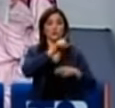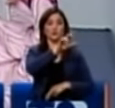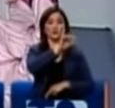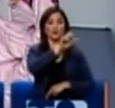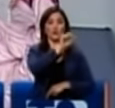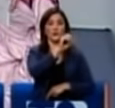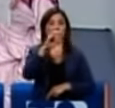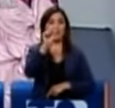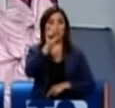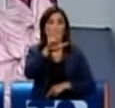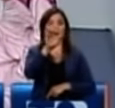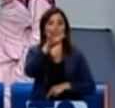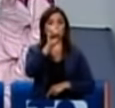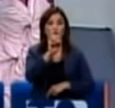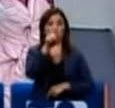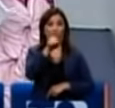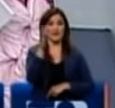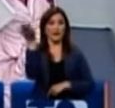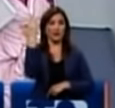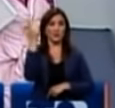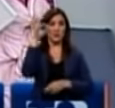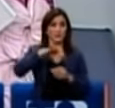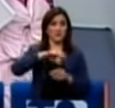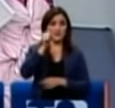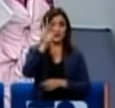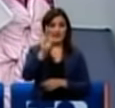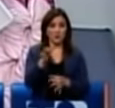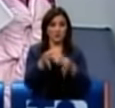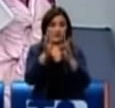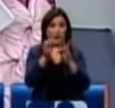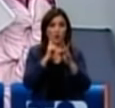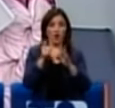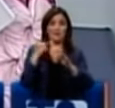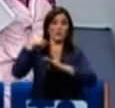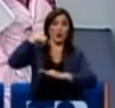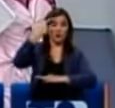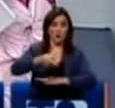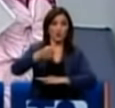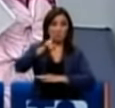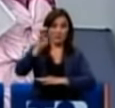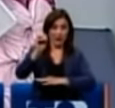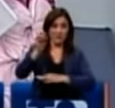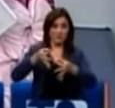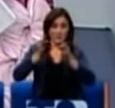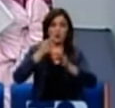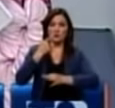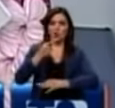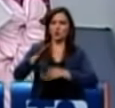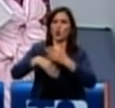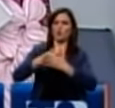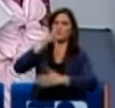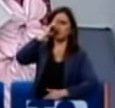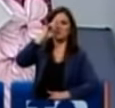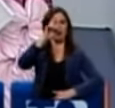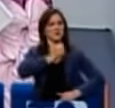elecciones pidió que se respete sin presiones el pronunciamiento de los ciudadanos. Castro pidió a los soldados seguir brindando la seguridad necesaria al